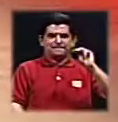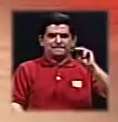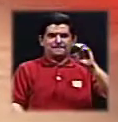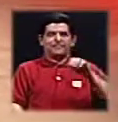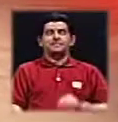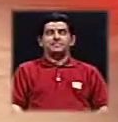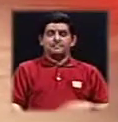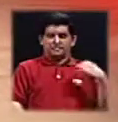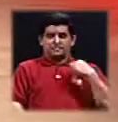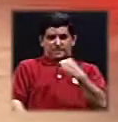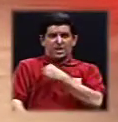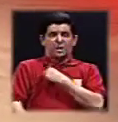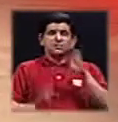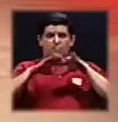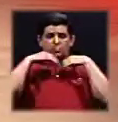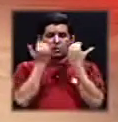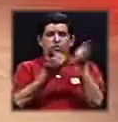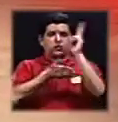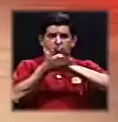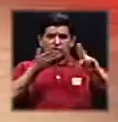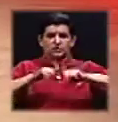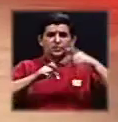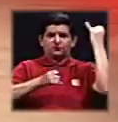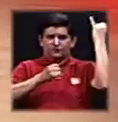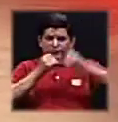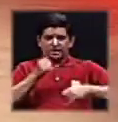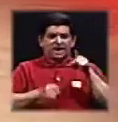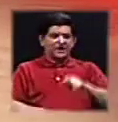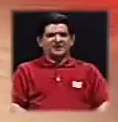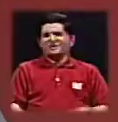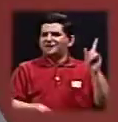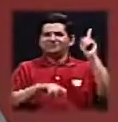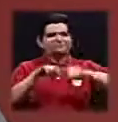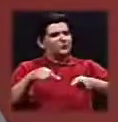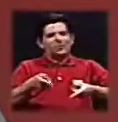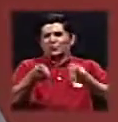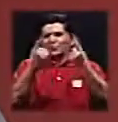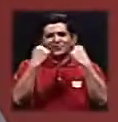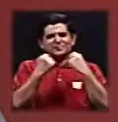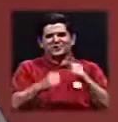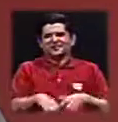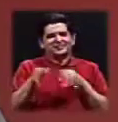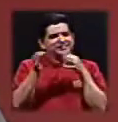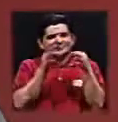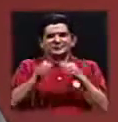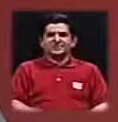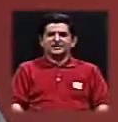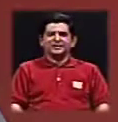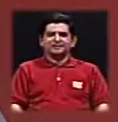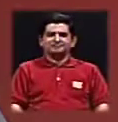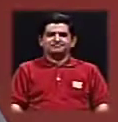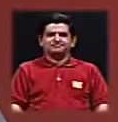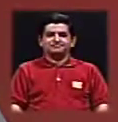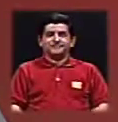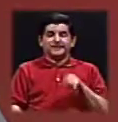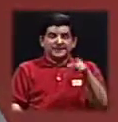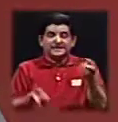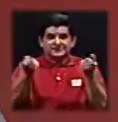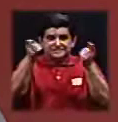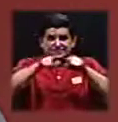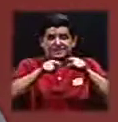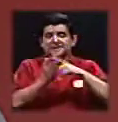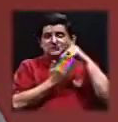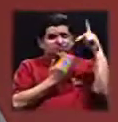del Consejo Universitario, pero a última hora se excusó y avisó que no podía venir a